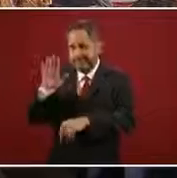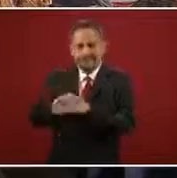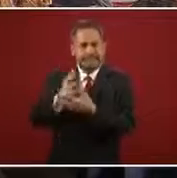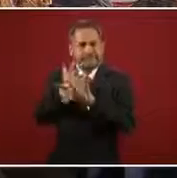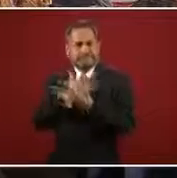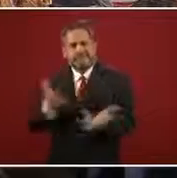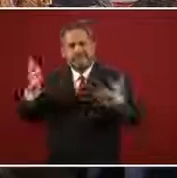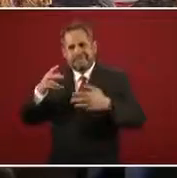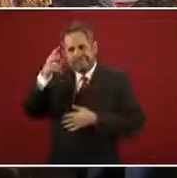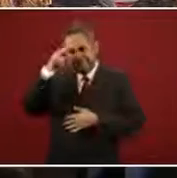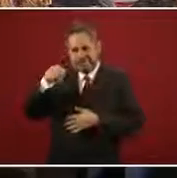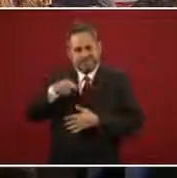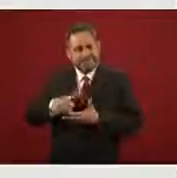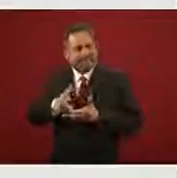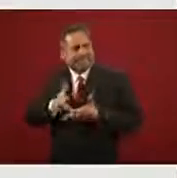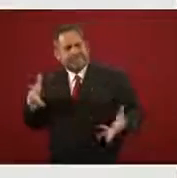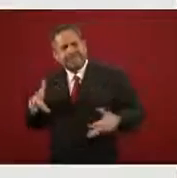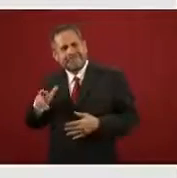de México.